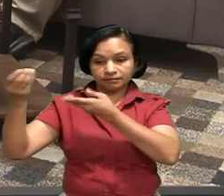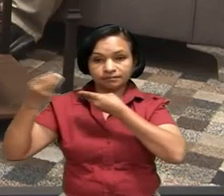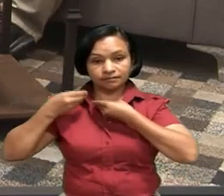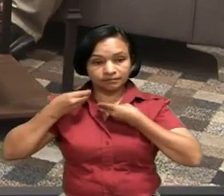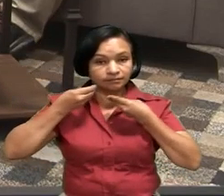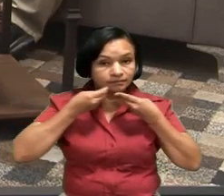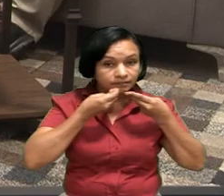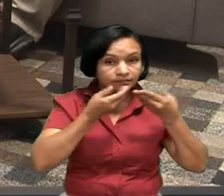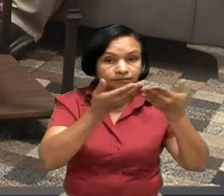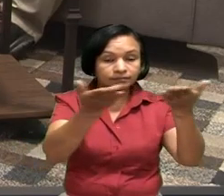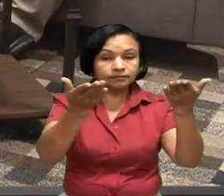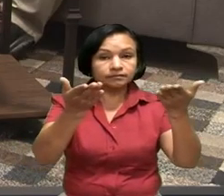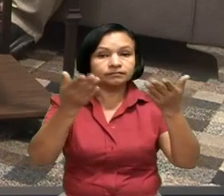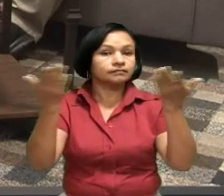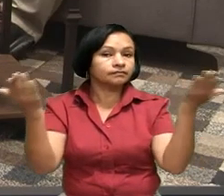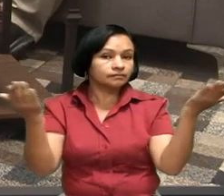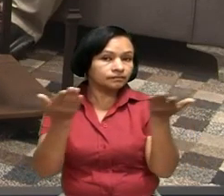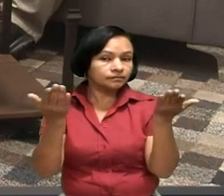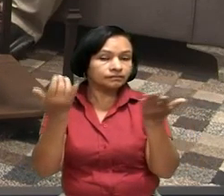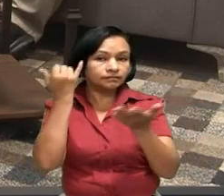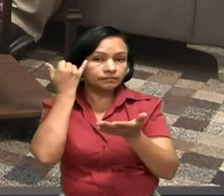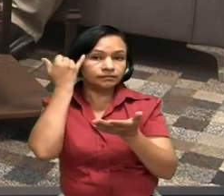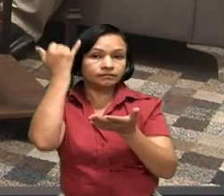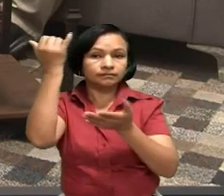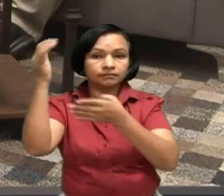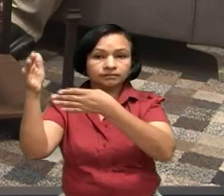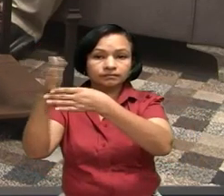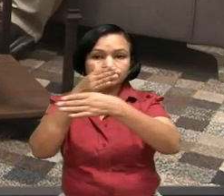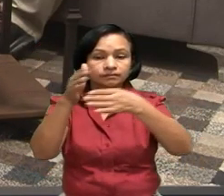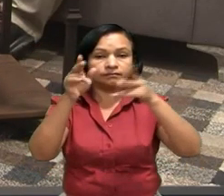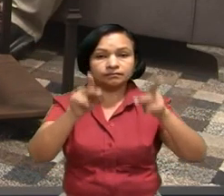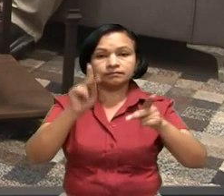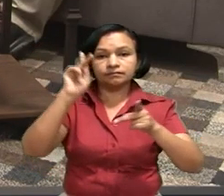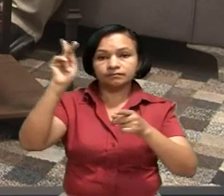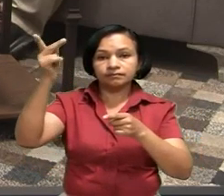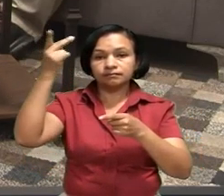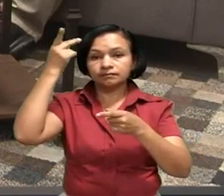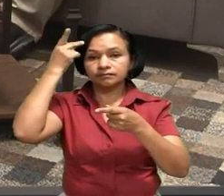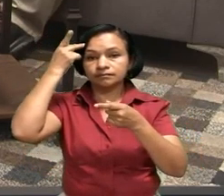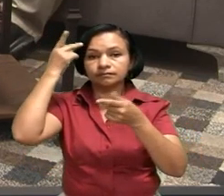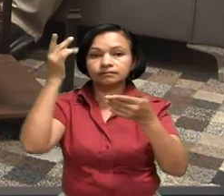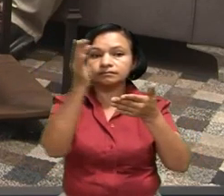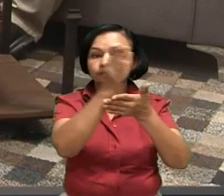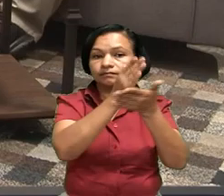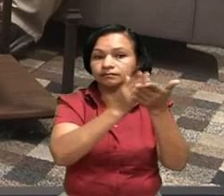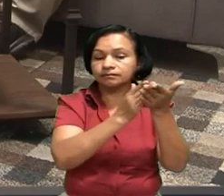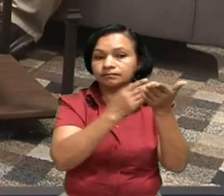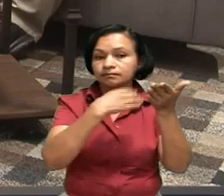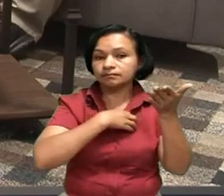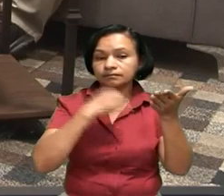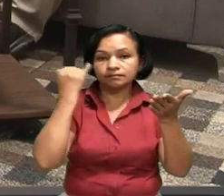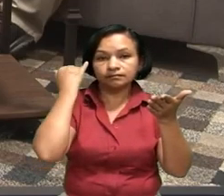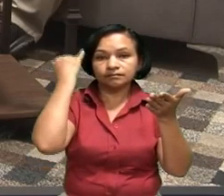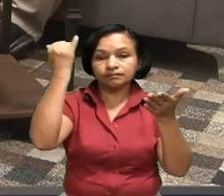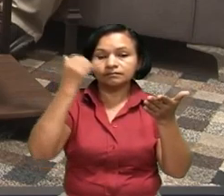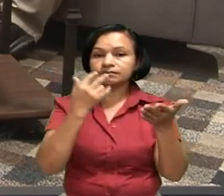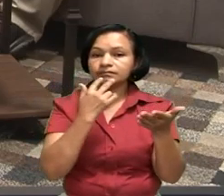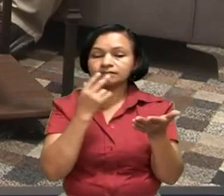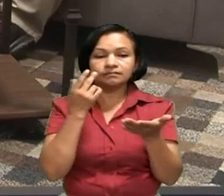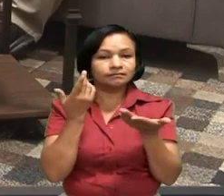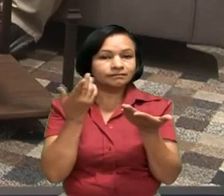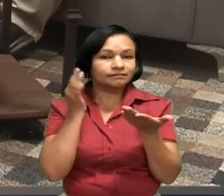reproductores y cajas de resonancia de opiniones unas veces políticas y otras veces de opiniones que carecen de honestidad